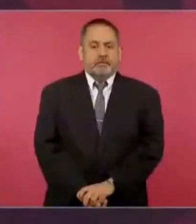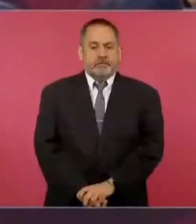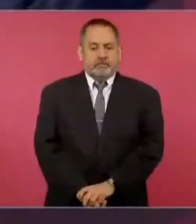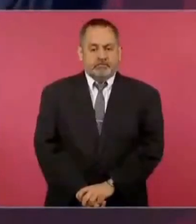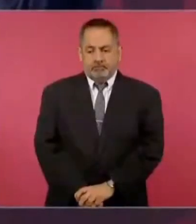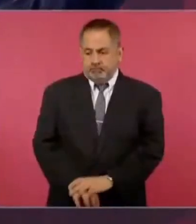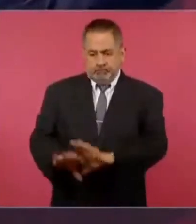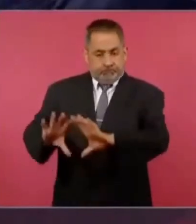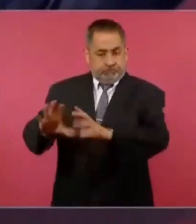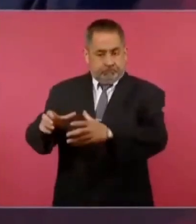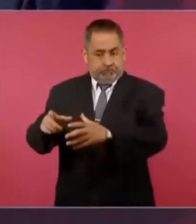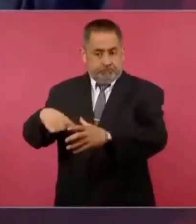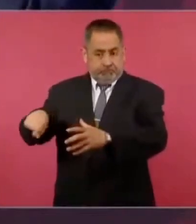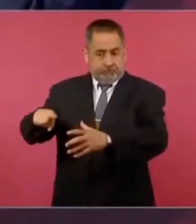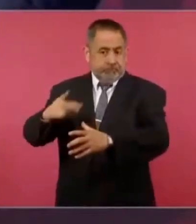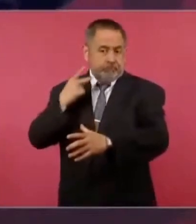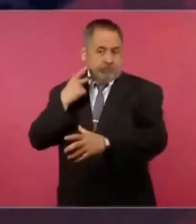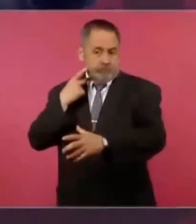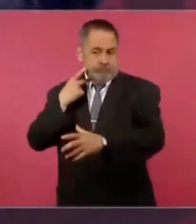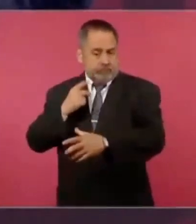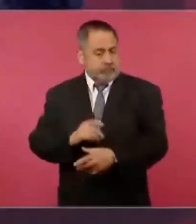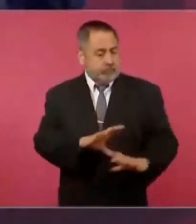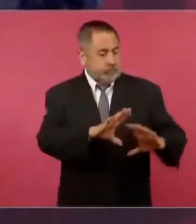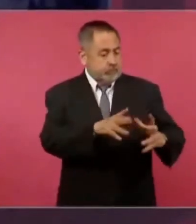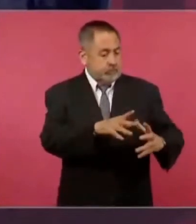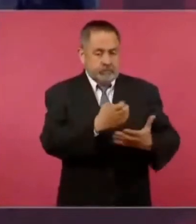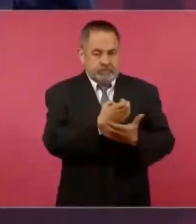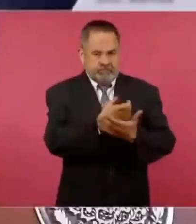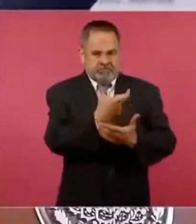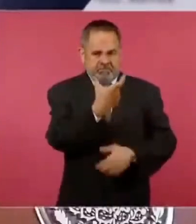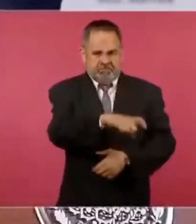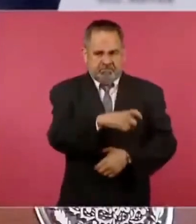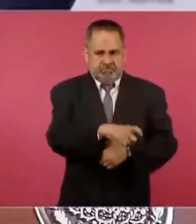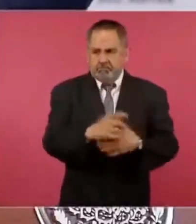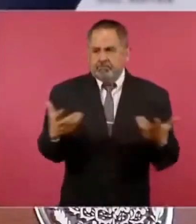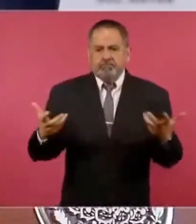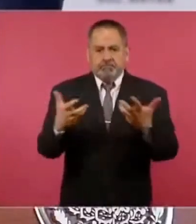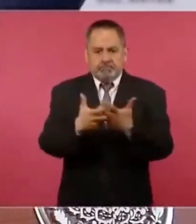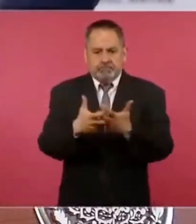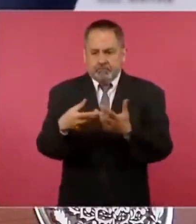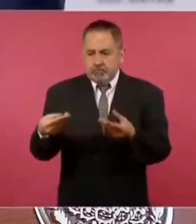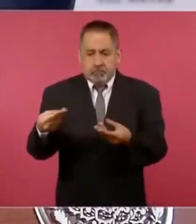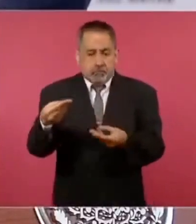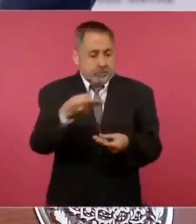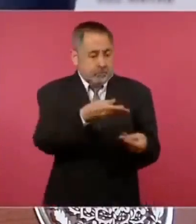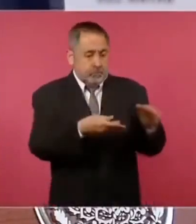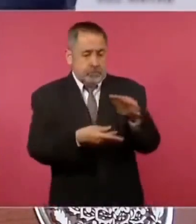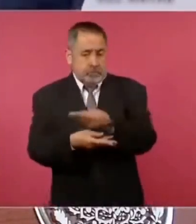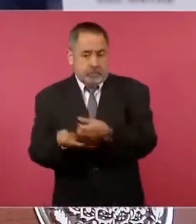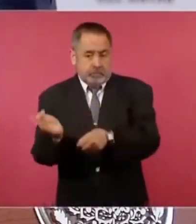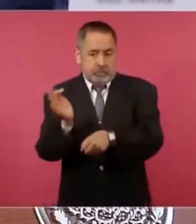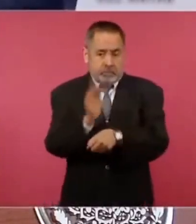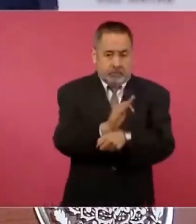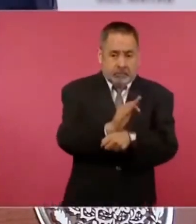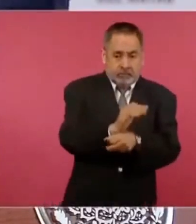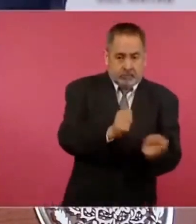donde estos dos poderes se alimentaban y se nutrían